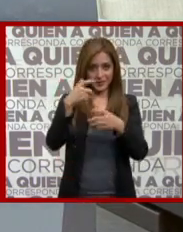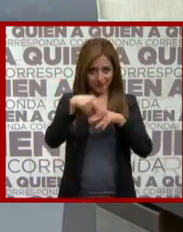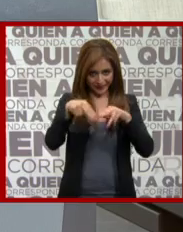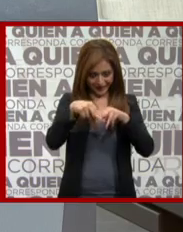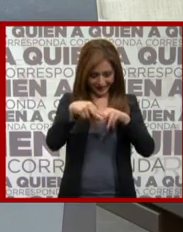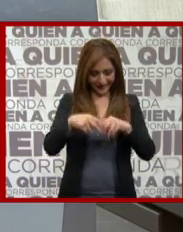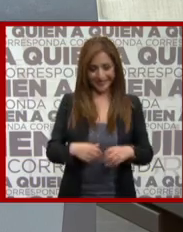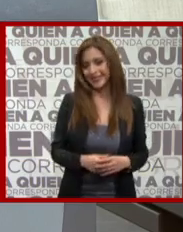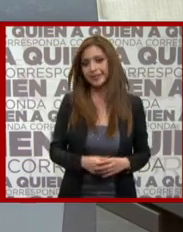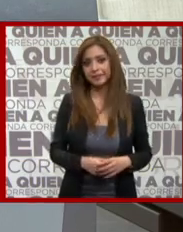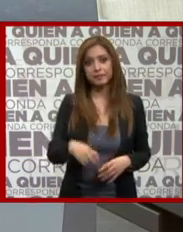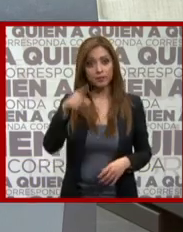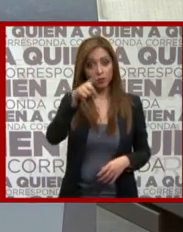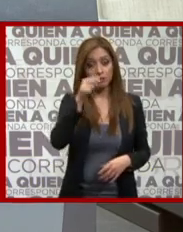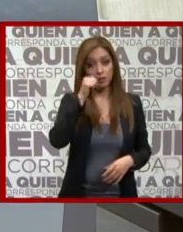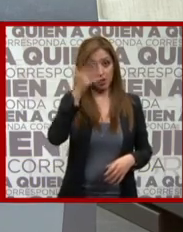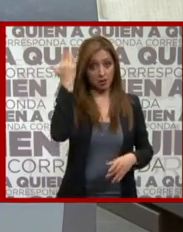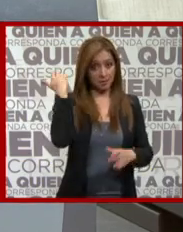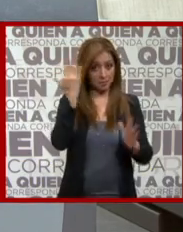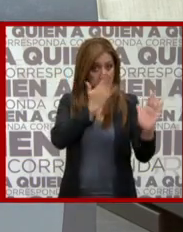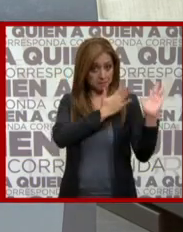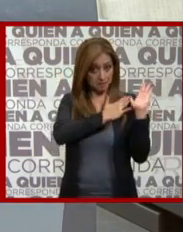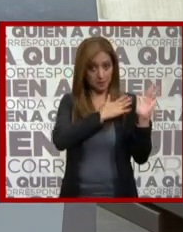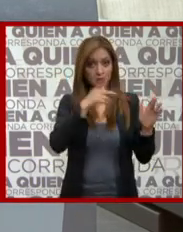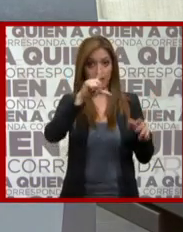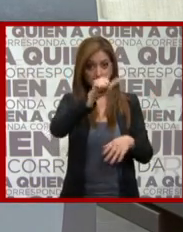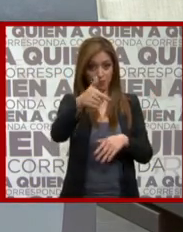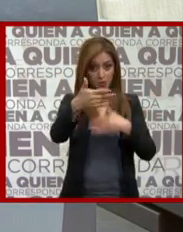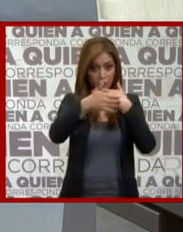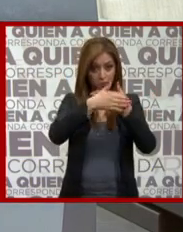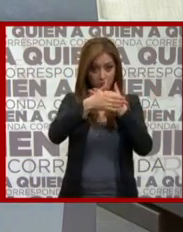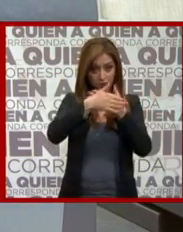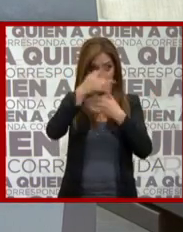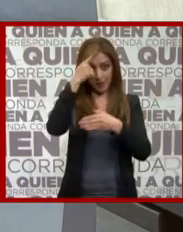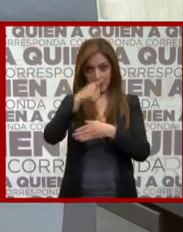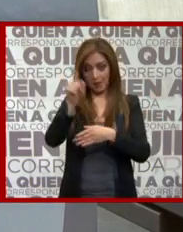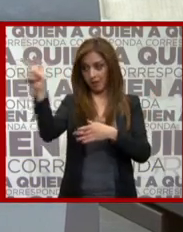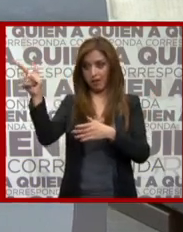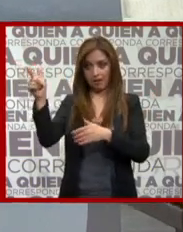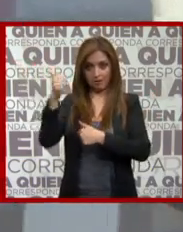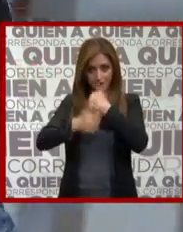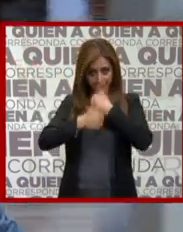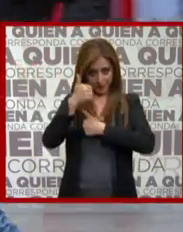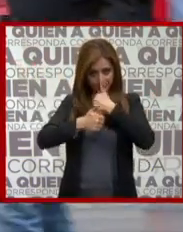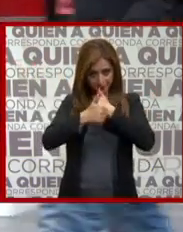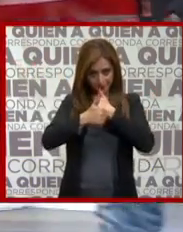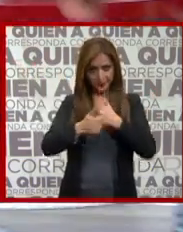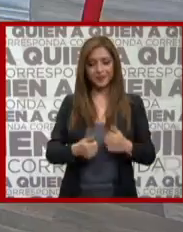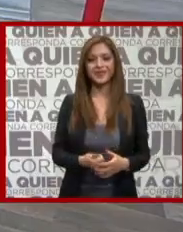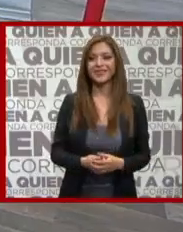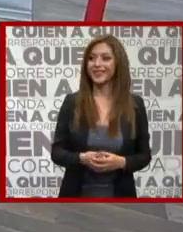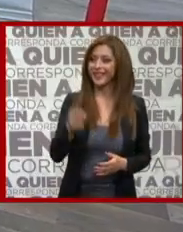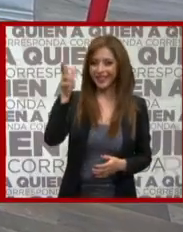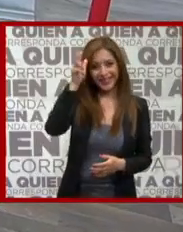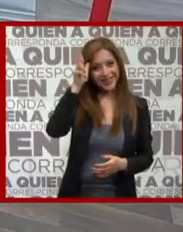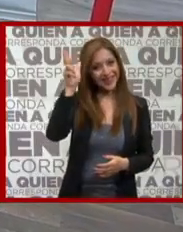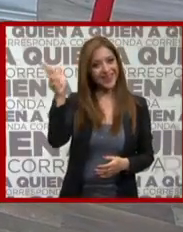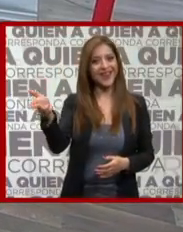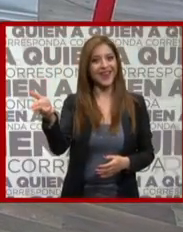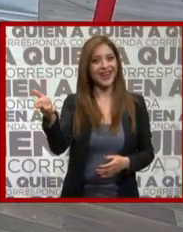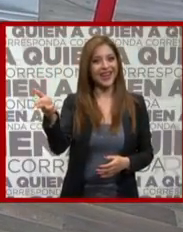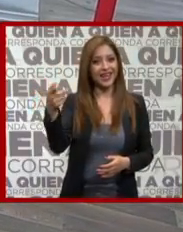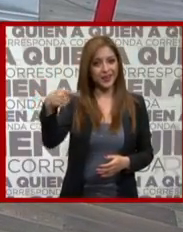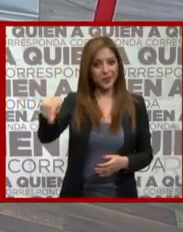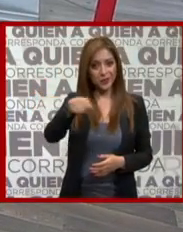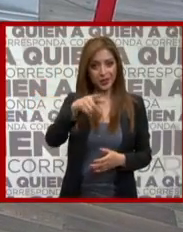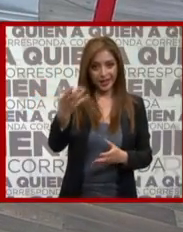gracias. Gracias, es un hombre de palabra, quedamos de que nos veíamos para echar a andar esto. Ajá. El secreto es, hola, chavos, ¿cómo están? Es agarrar la